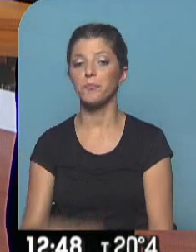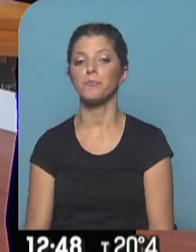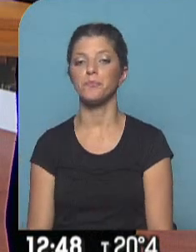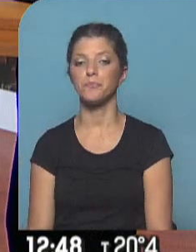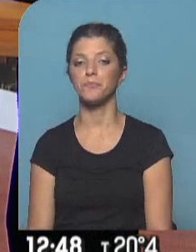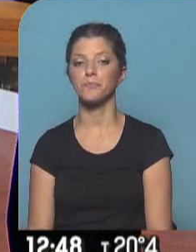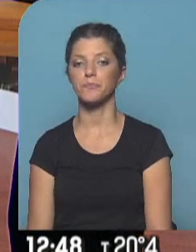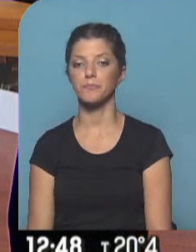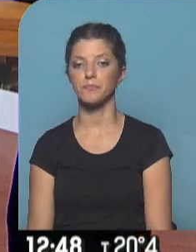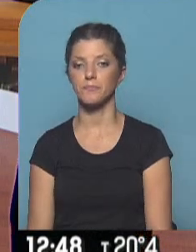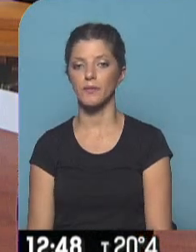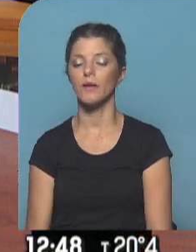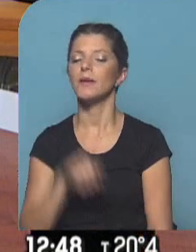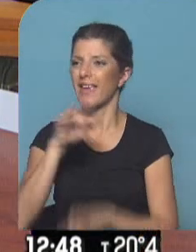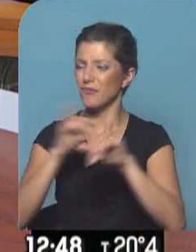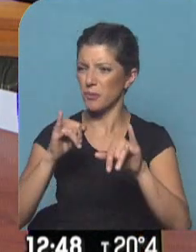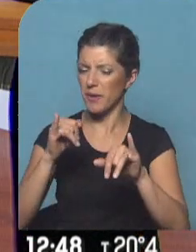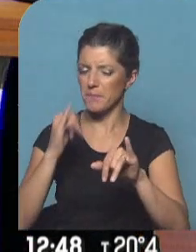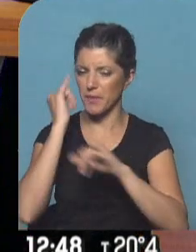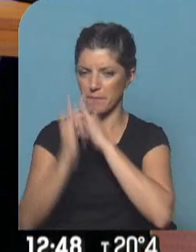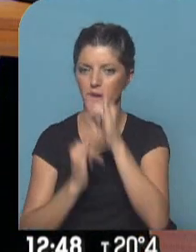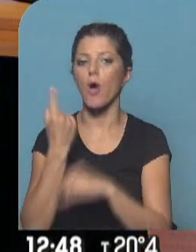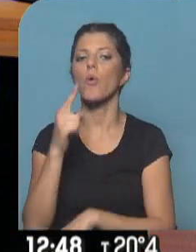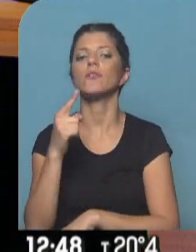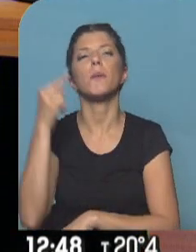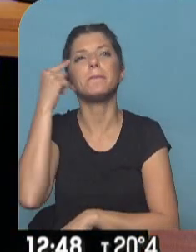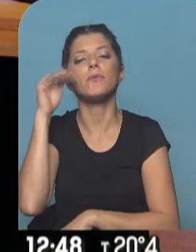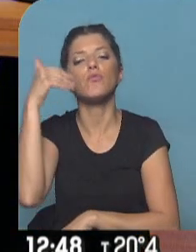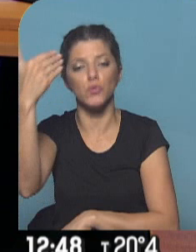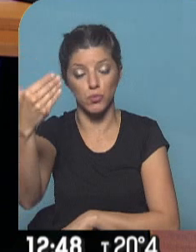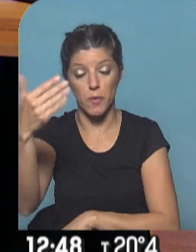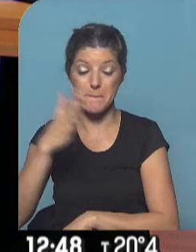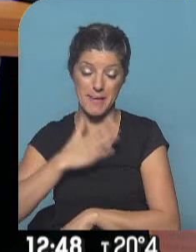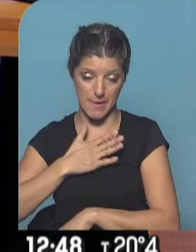más que me parece interesante. El informe dice, bueno, ¿cuáles son los escenarios del futuro? Yo agregaría un escenario